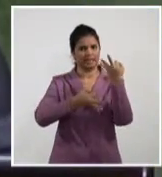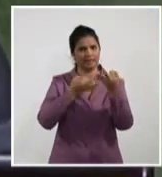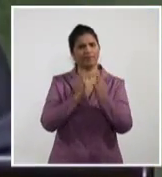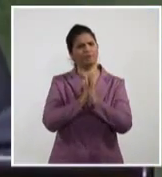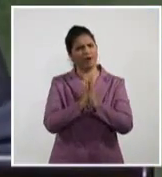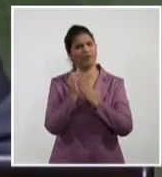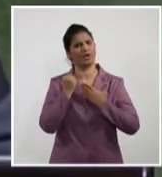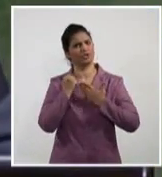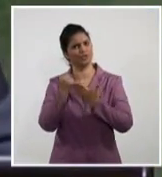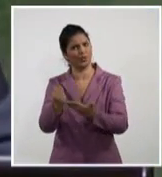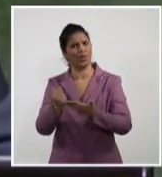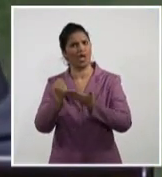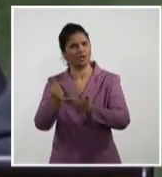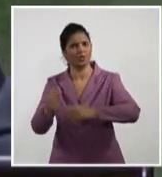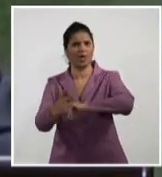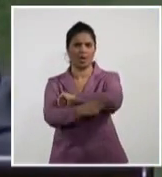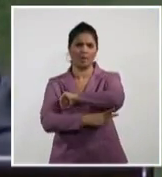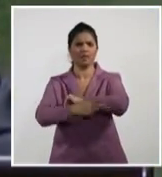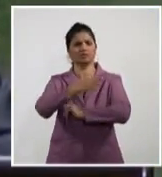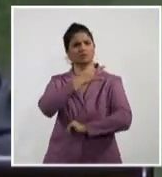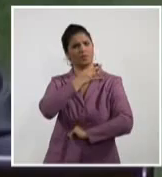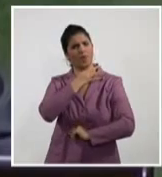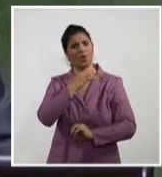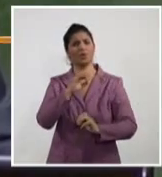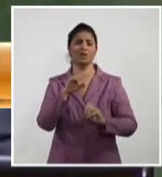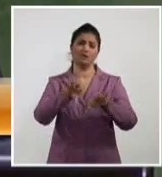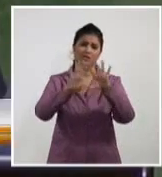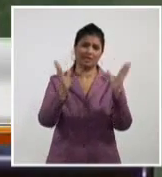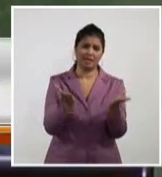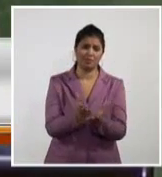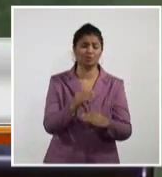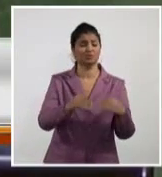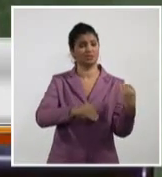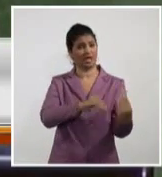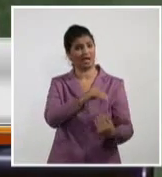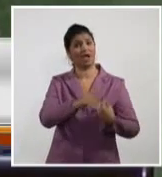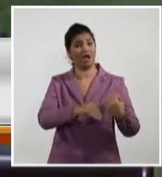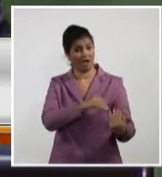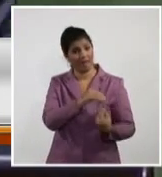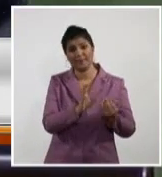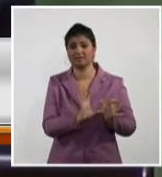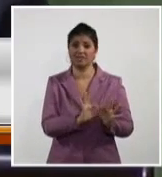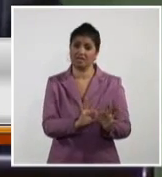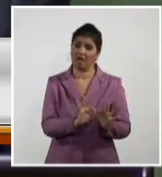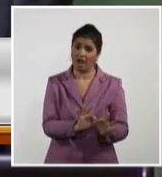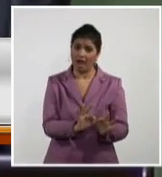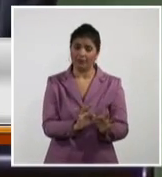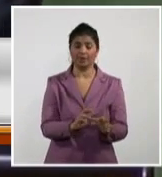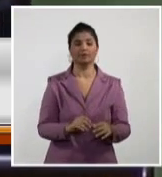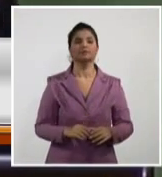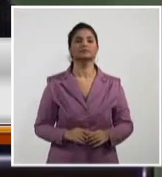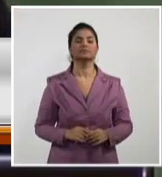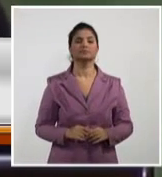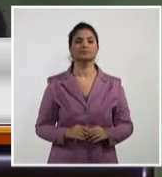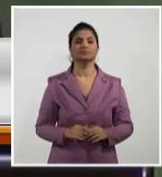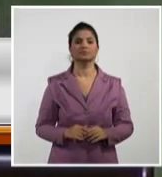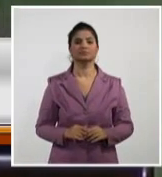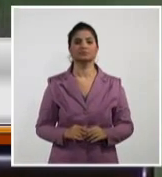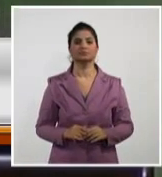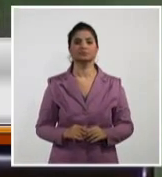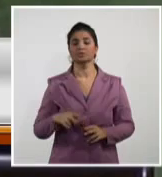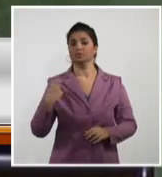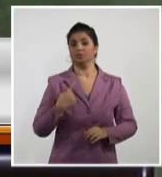liderazgo una vez más. El mundo ha cambiado. Nuestras instituciones no. No podemos abordar eficazmente